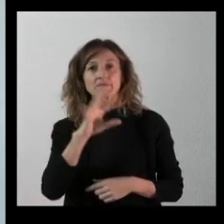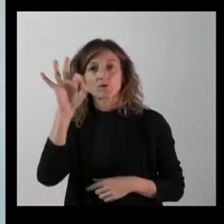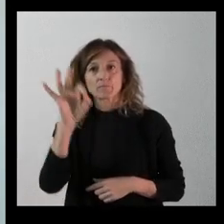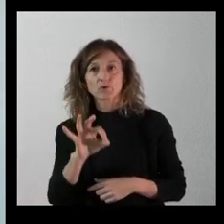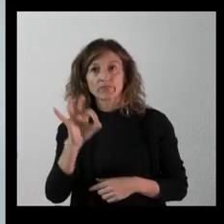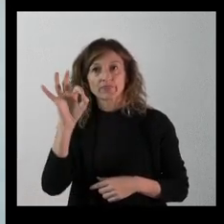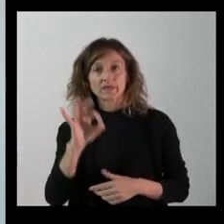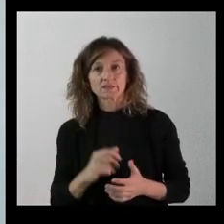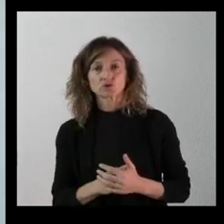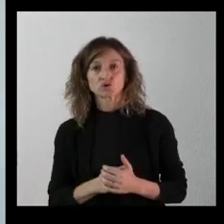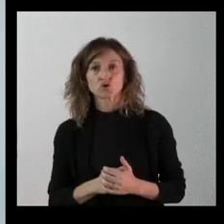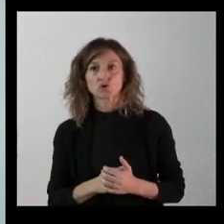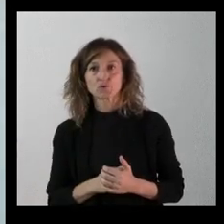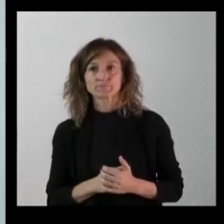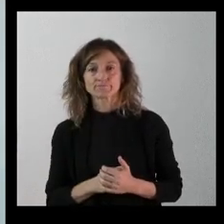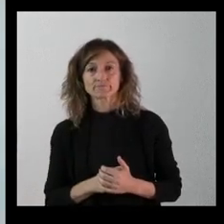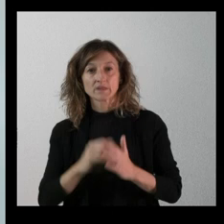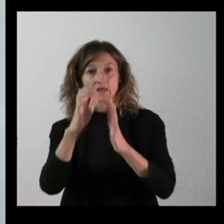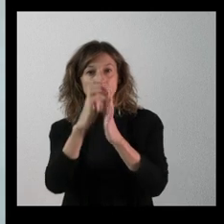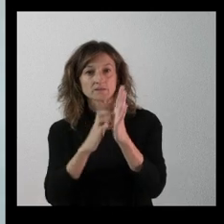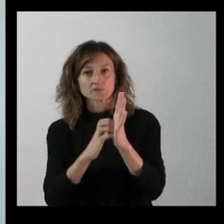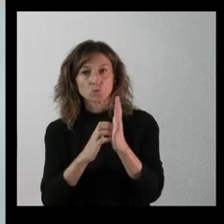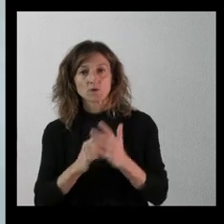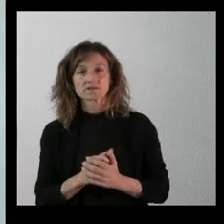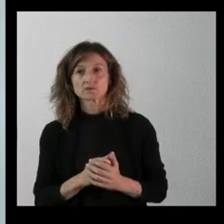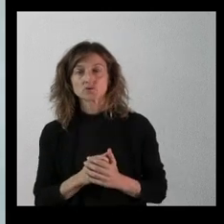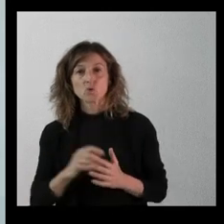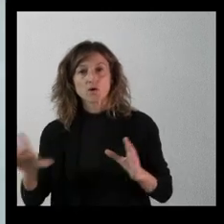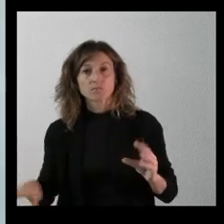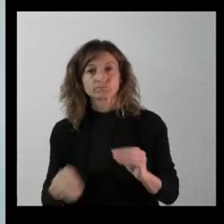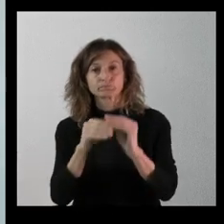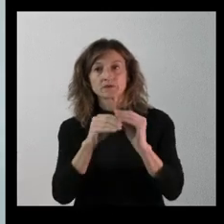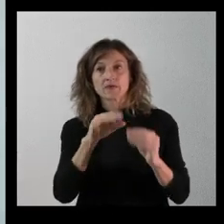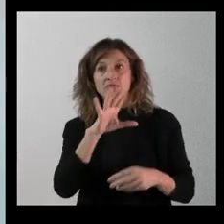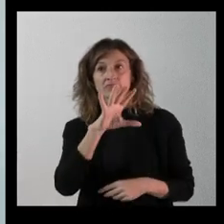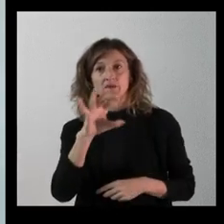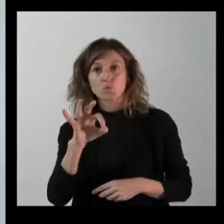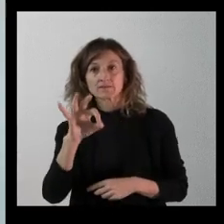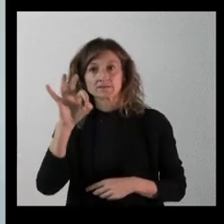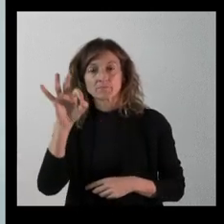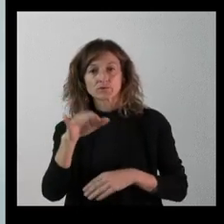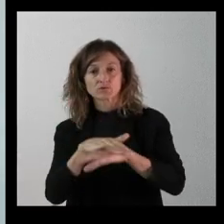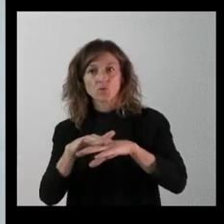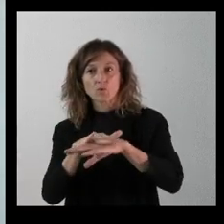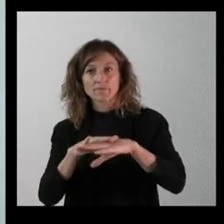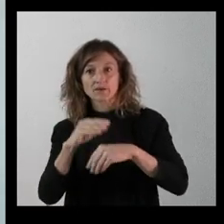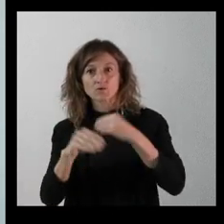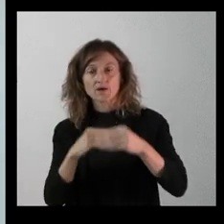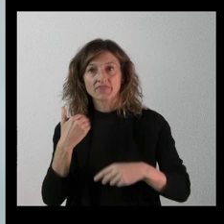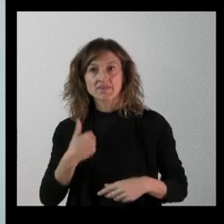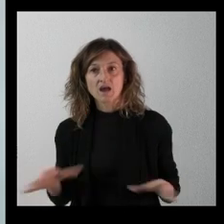de de descuento sería compatible con el 50 que está haciendo ya el gobierno y